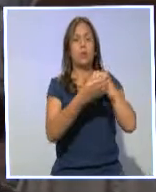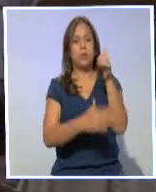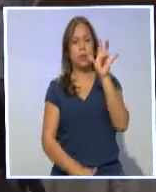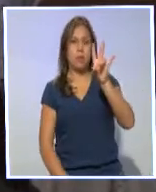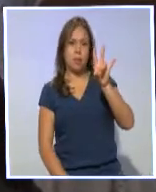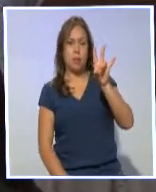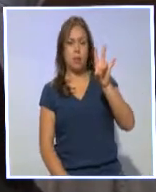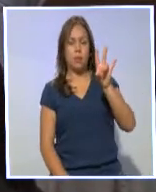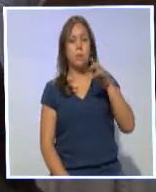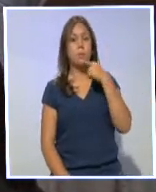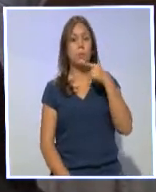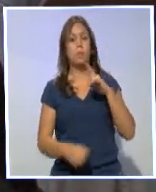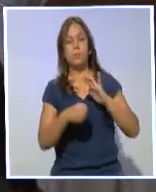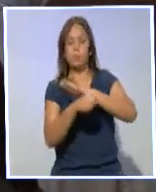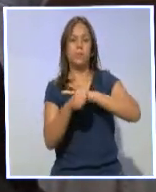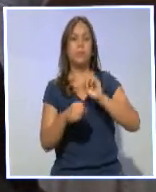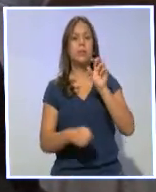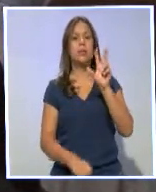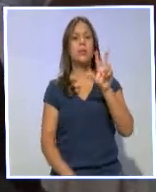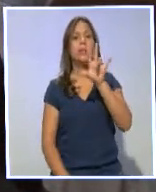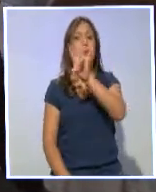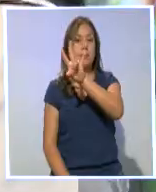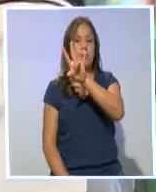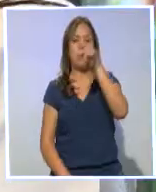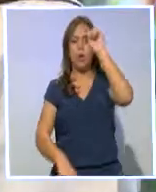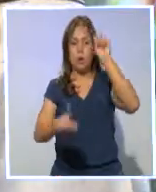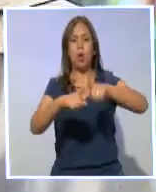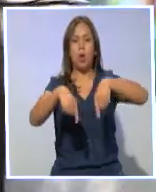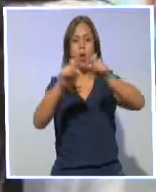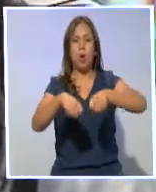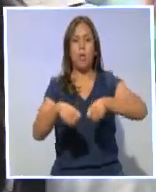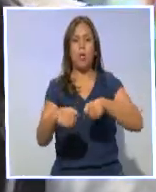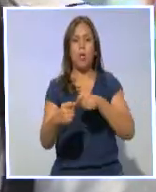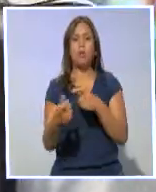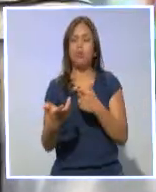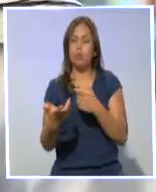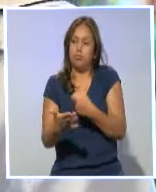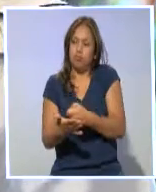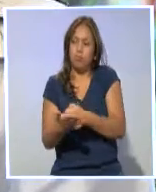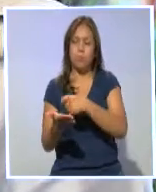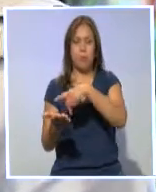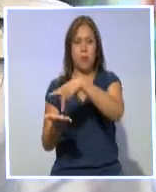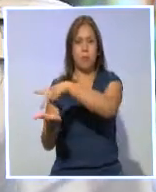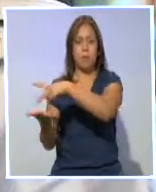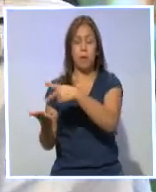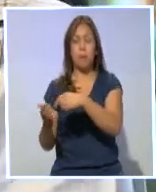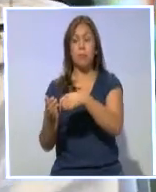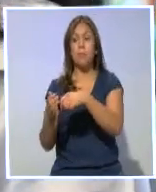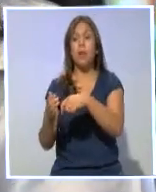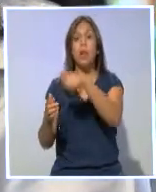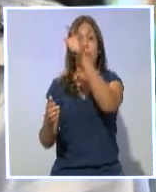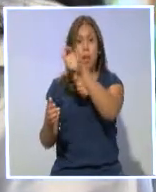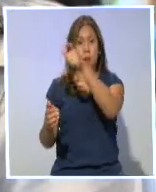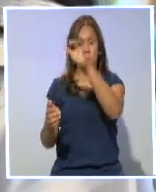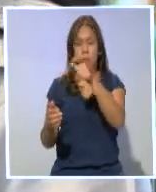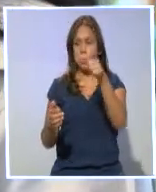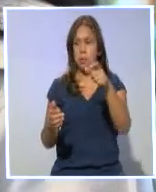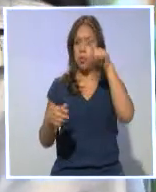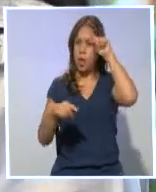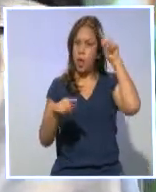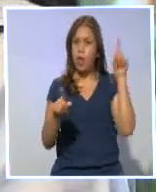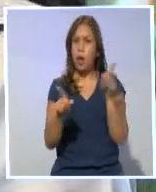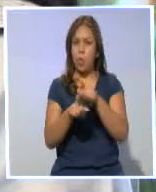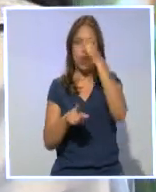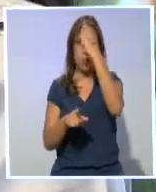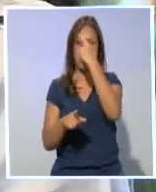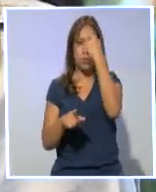2017, es decir, un total de 37 convenios. Más allá de que el ministerio, la persona suscriba, que sepa que el acuerdo